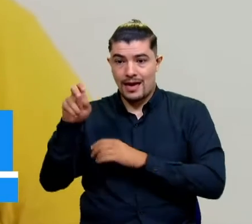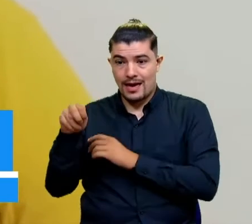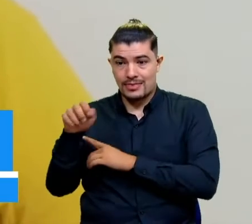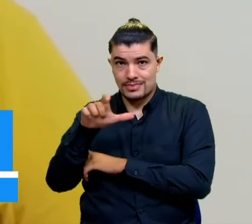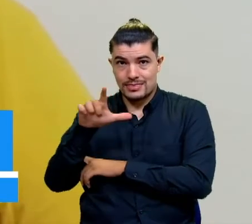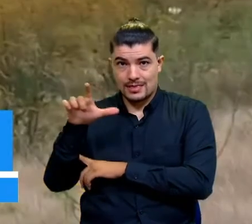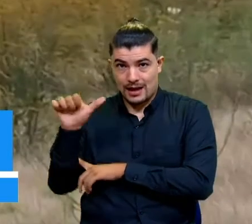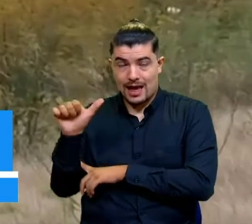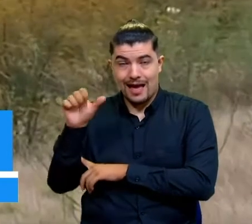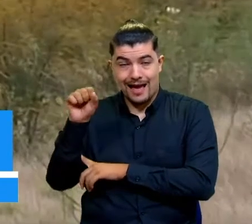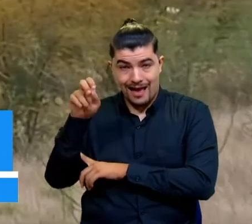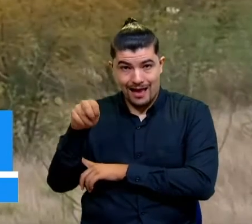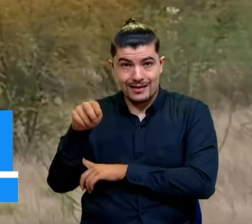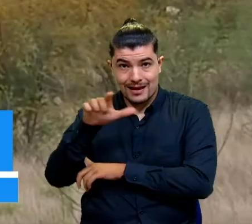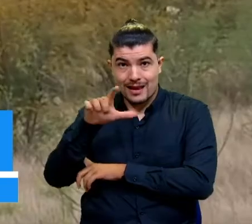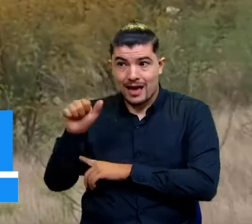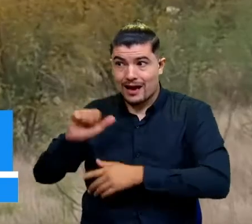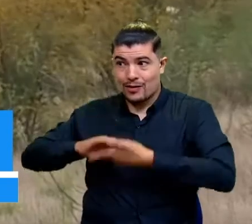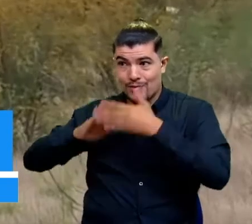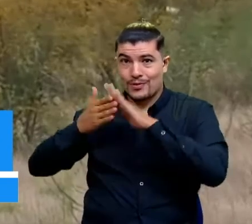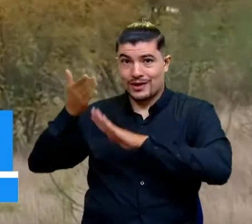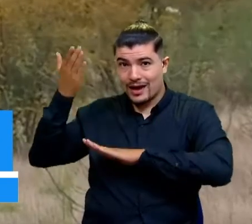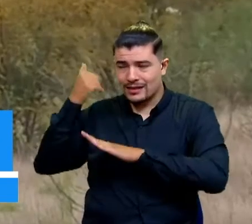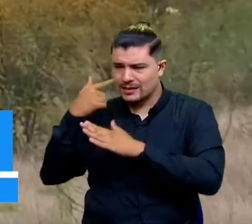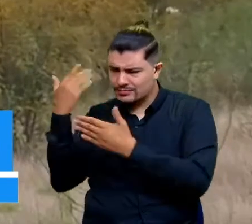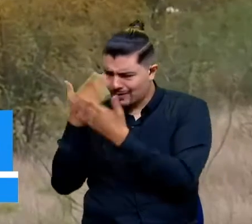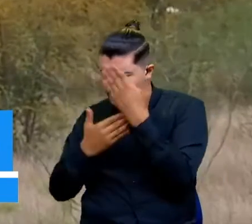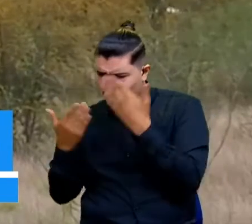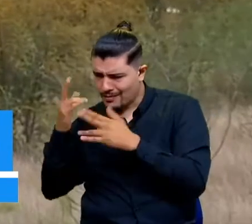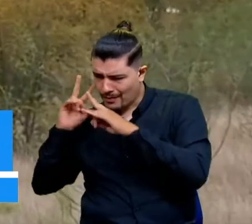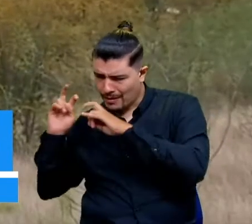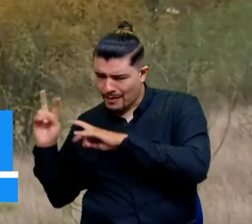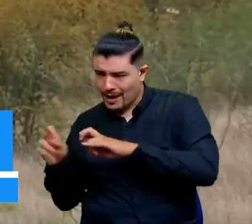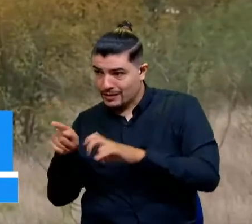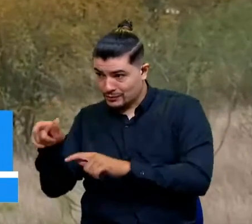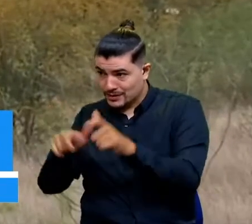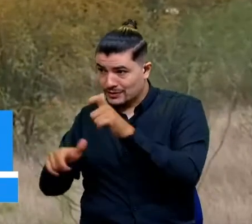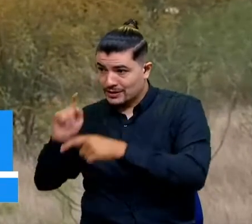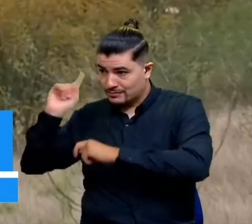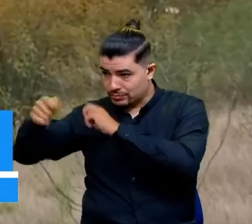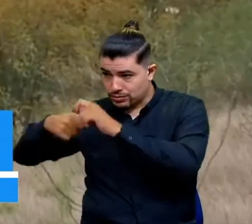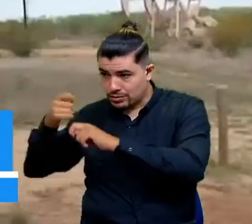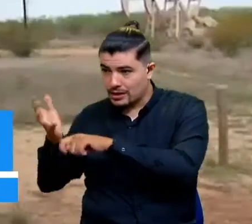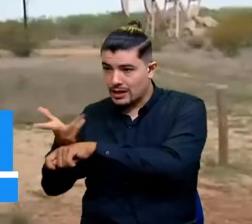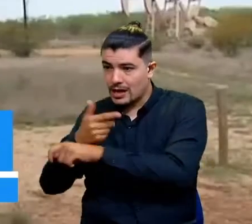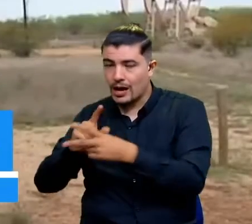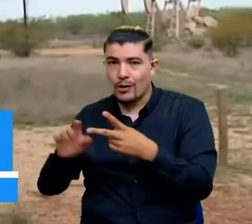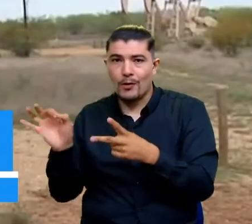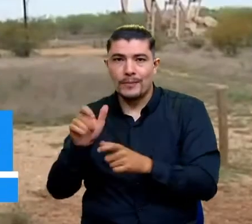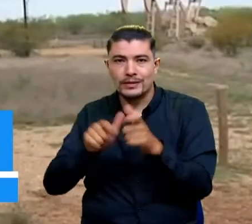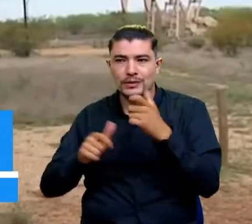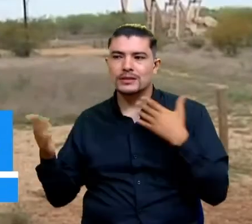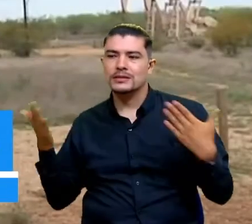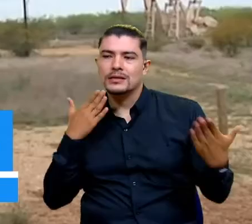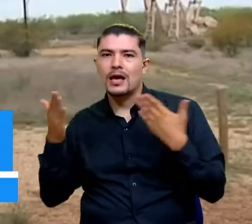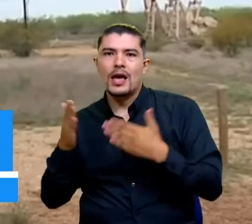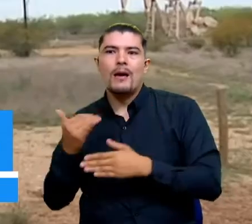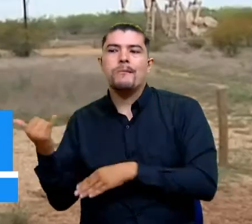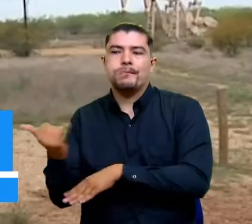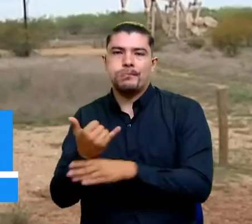información suministrada por las comunidades de pescadores artesanales, de campesinos y pobladores de Puerto Wilches,